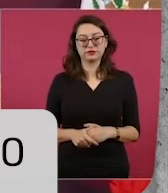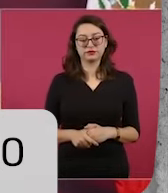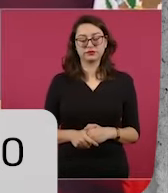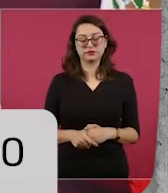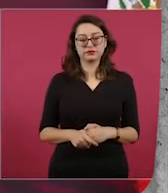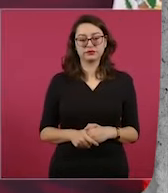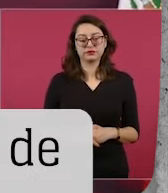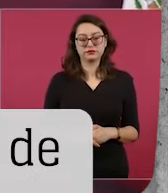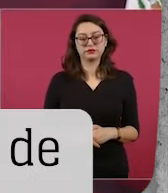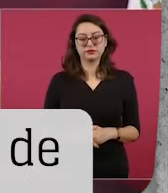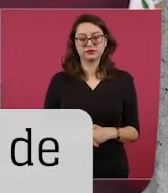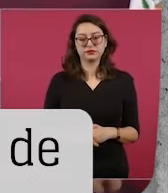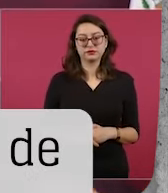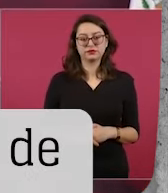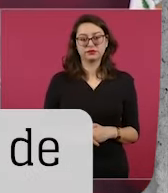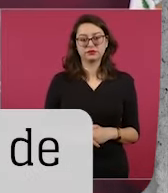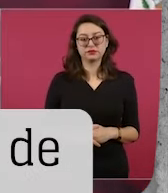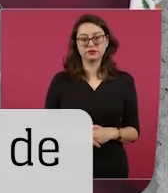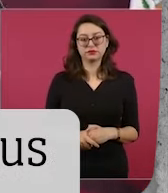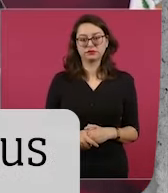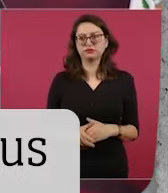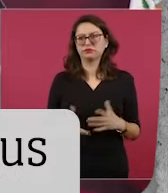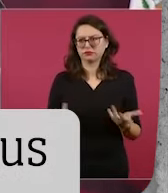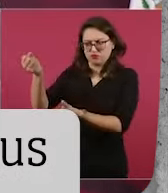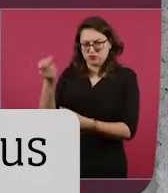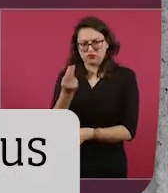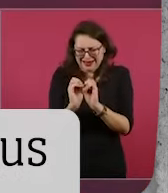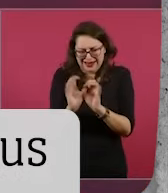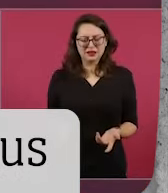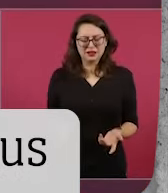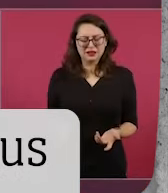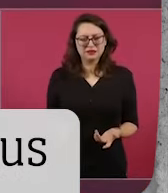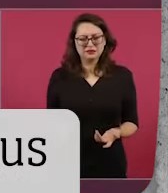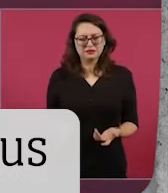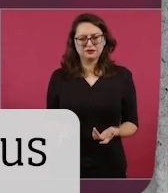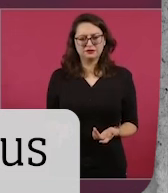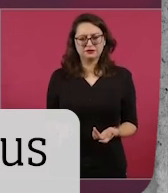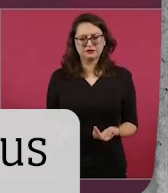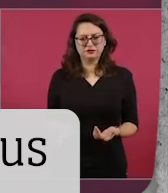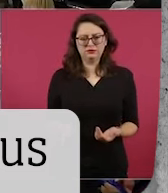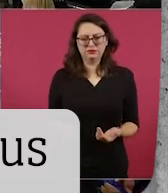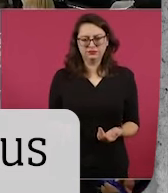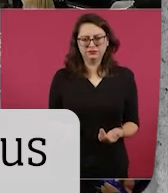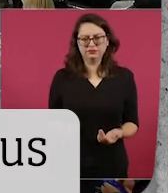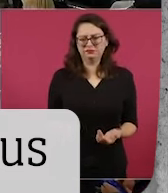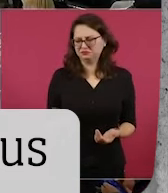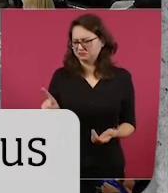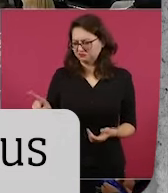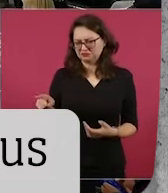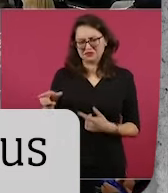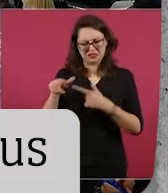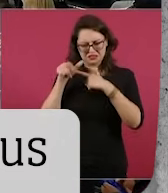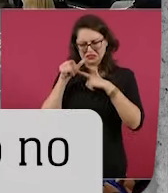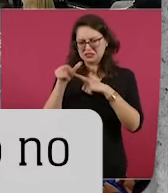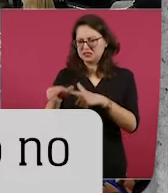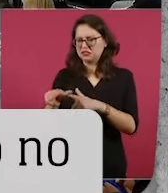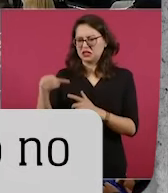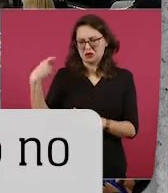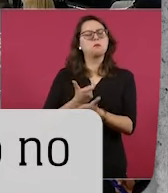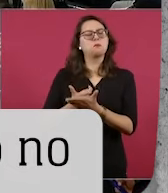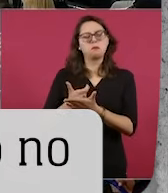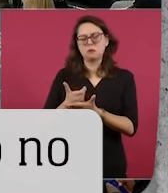no tengan para el cumplimiento de sus funciones, incluso que tengan sus sueldos